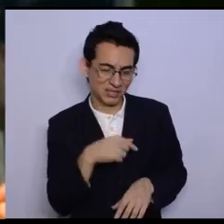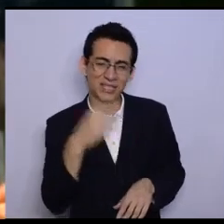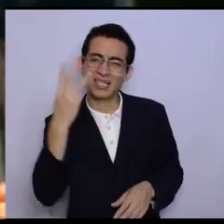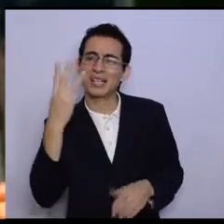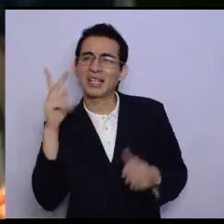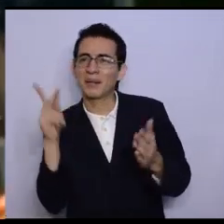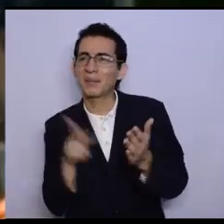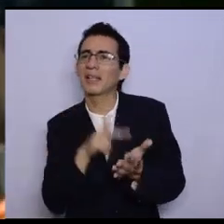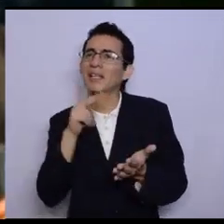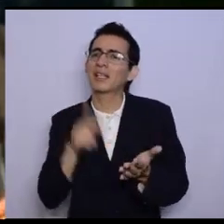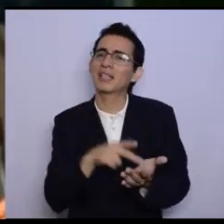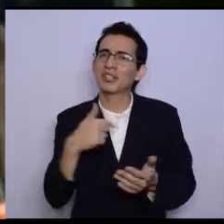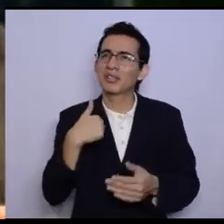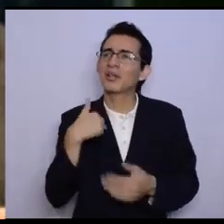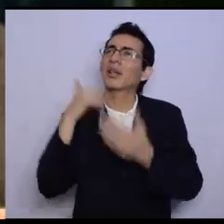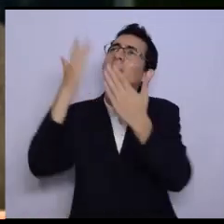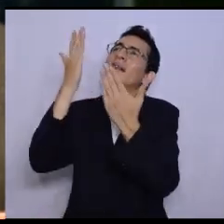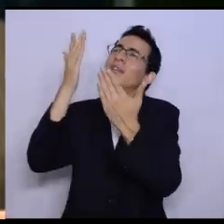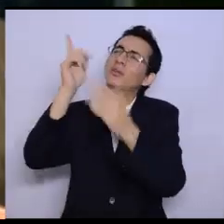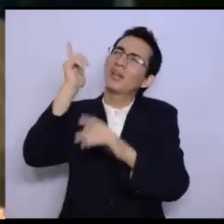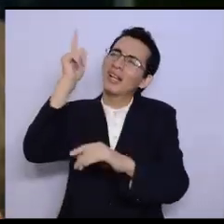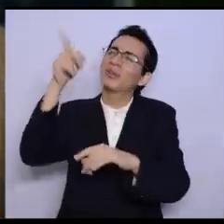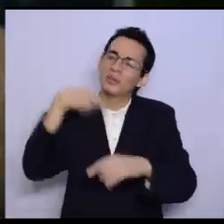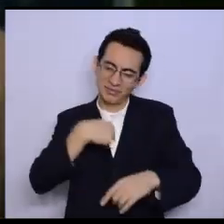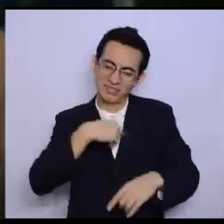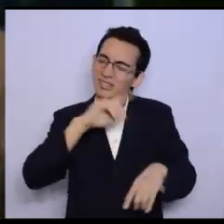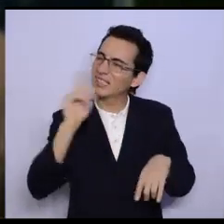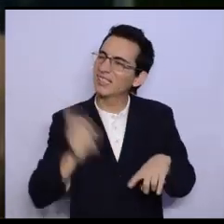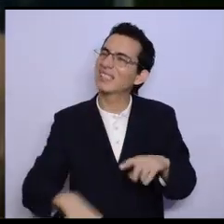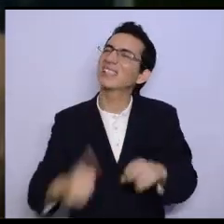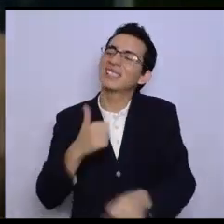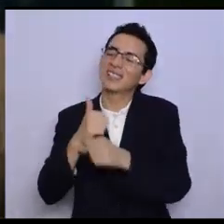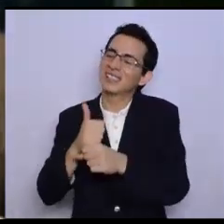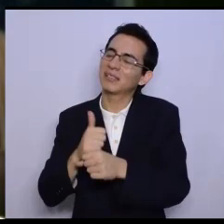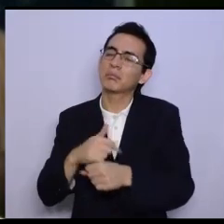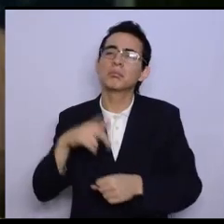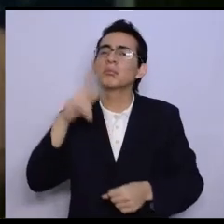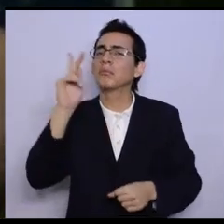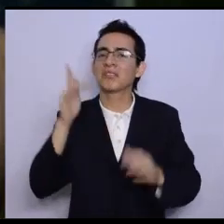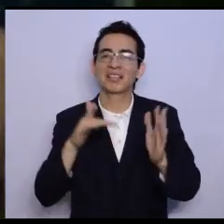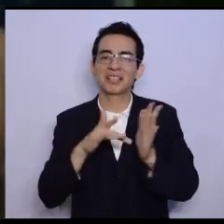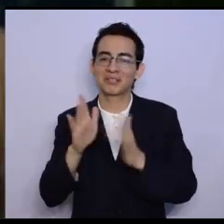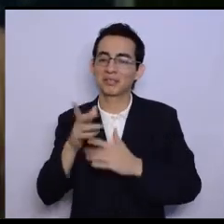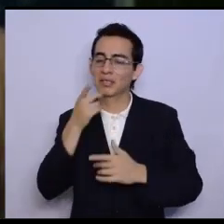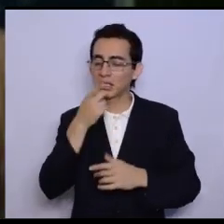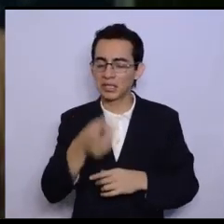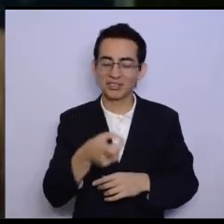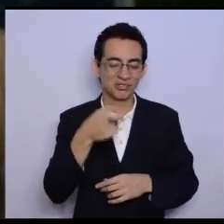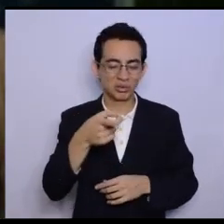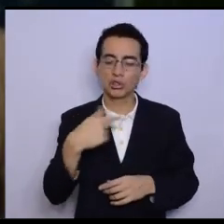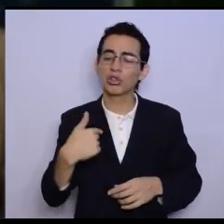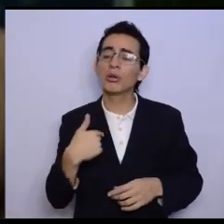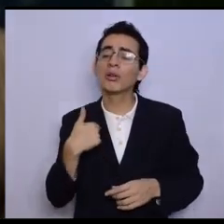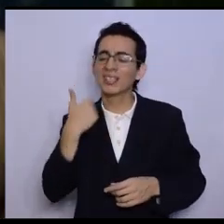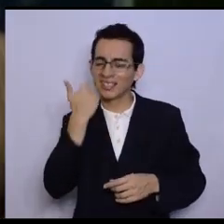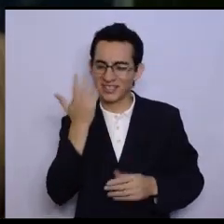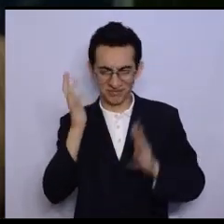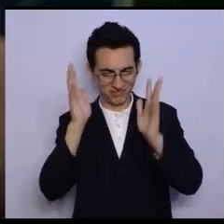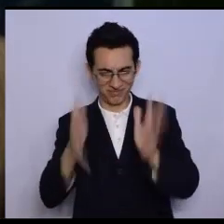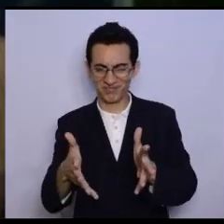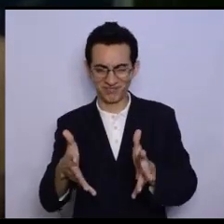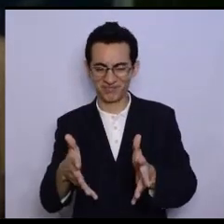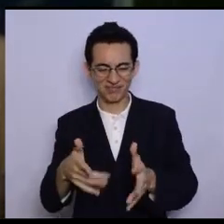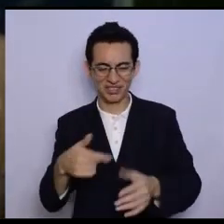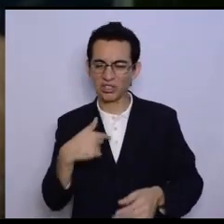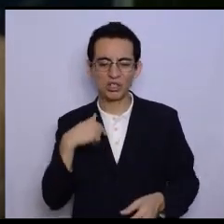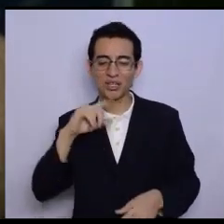veces he rogado al Señor que lo quite de mí, y me ha dicho, bástate mi gracia. O sea, ¿se lo quitó? No.